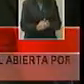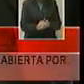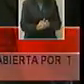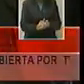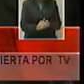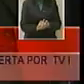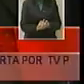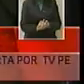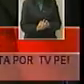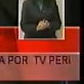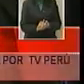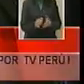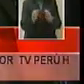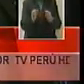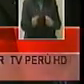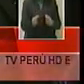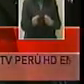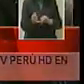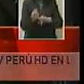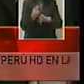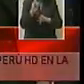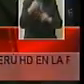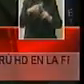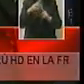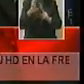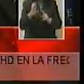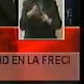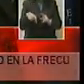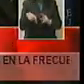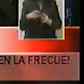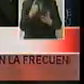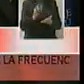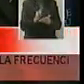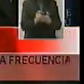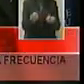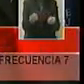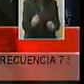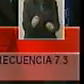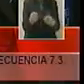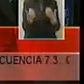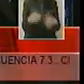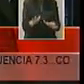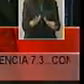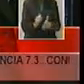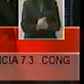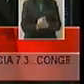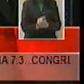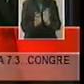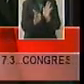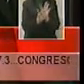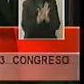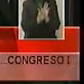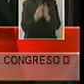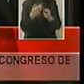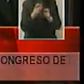que justamente el SUTEP ha aplaudido que se suspenda ya la aplicación de la ley de la